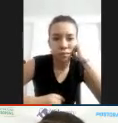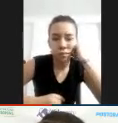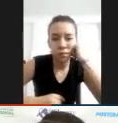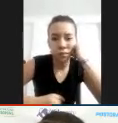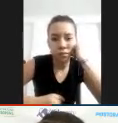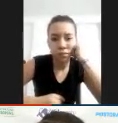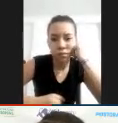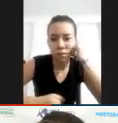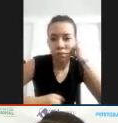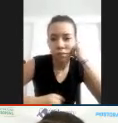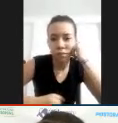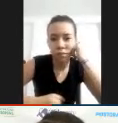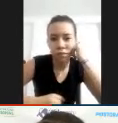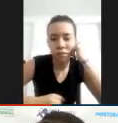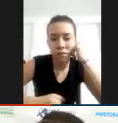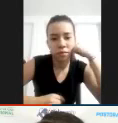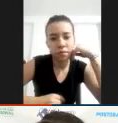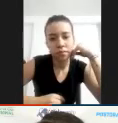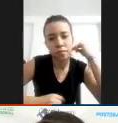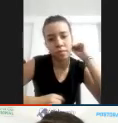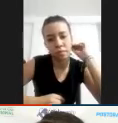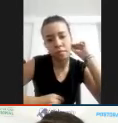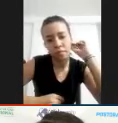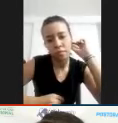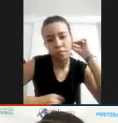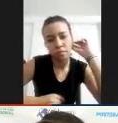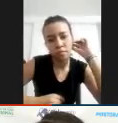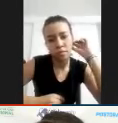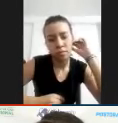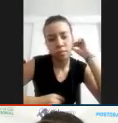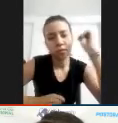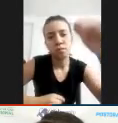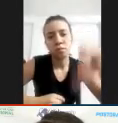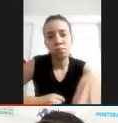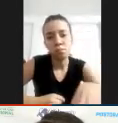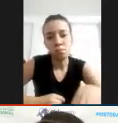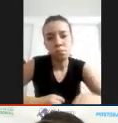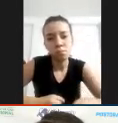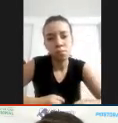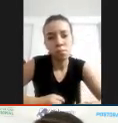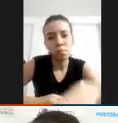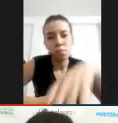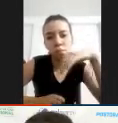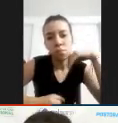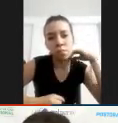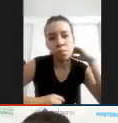hemos visto algunas situaciones así, entonces pues obviamente el abogado, pues vamos a decirlo así, actúa en mala fe.